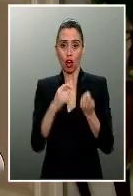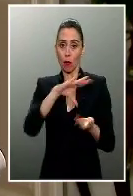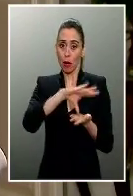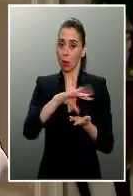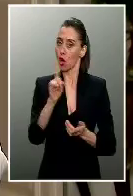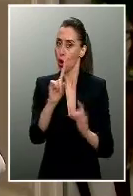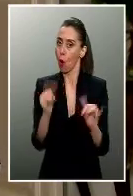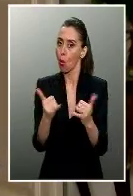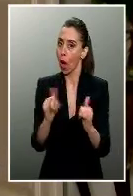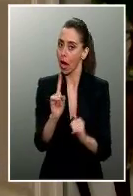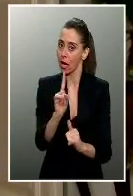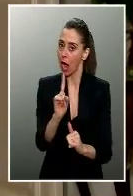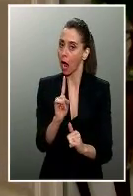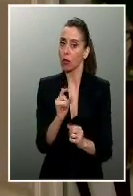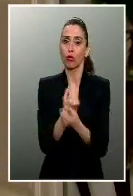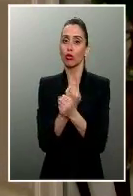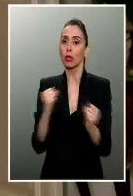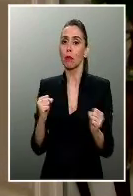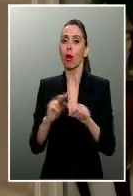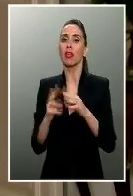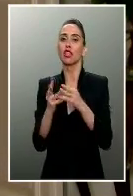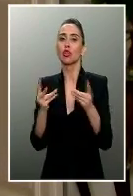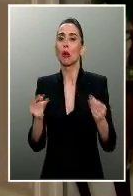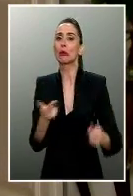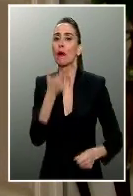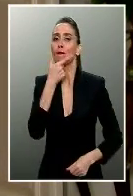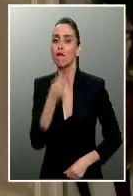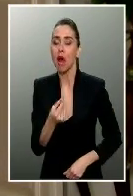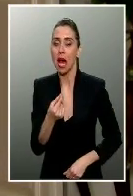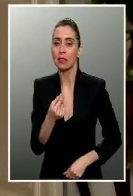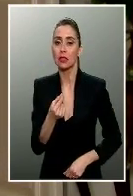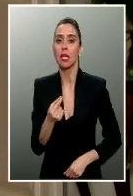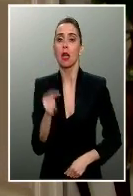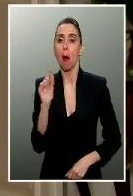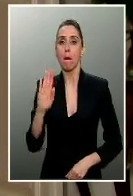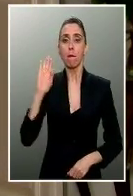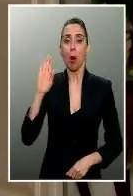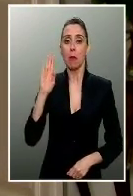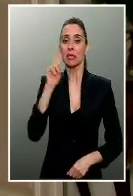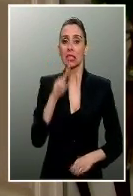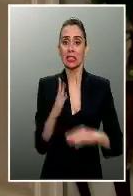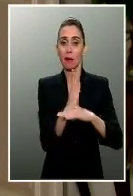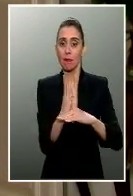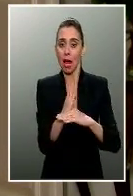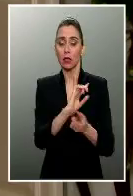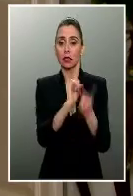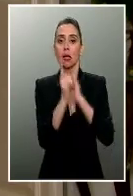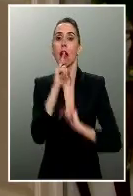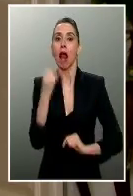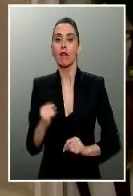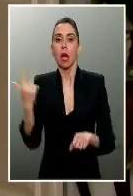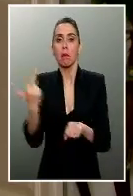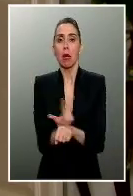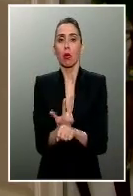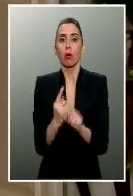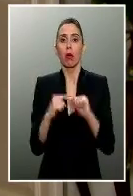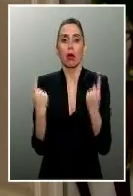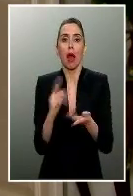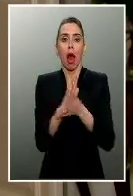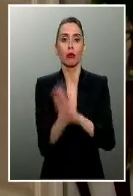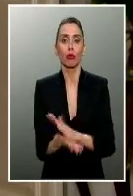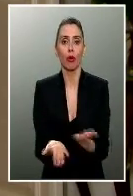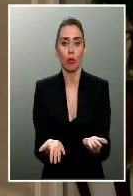se juega aquí no hay espacio para soluciones fáciles y las promesas sin fundamento al final nos perjudicarán a todos